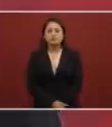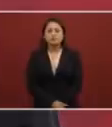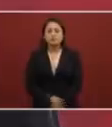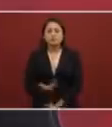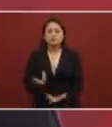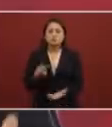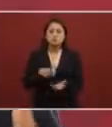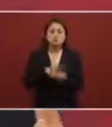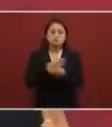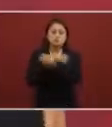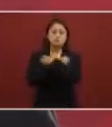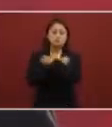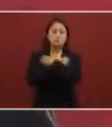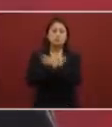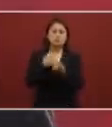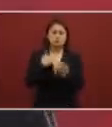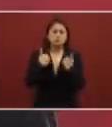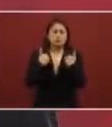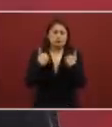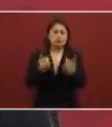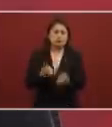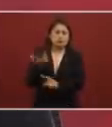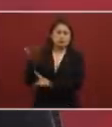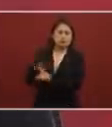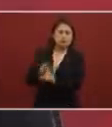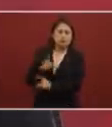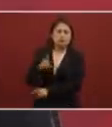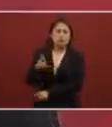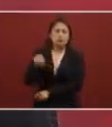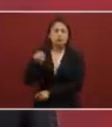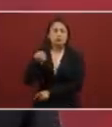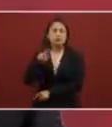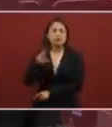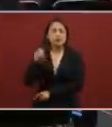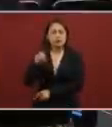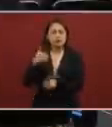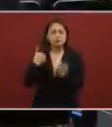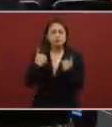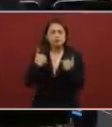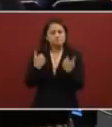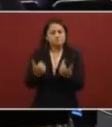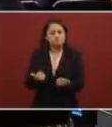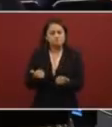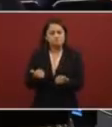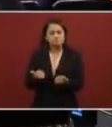Comprendo la situación del doctor Narro, pero